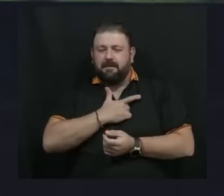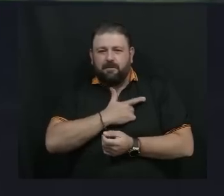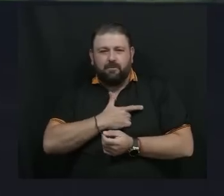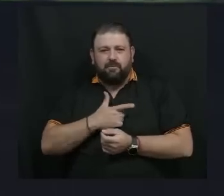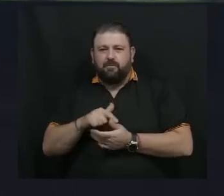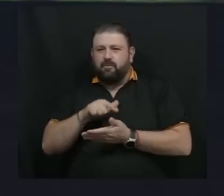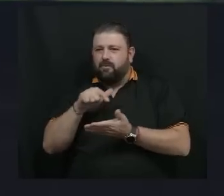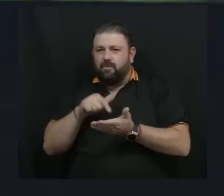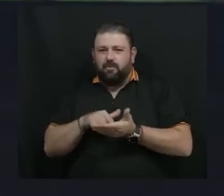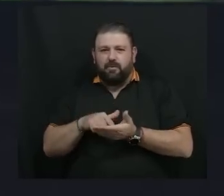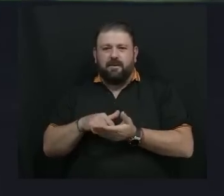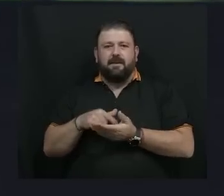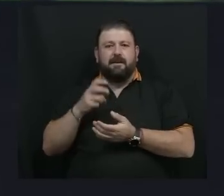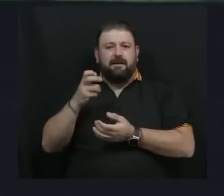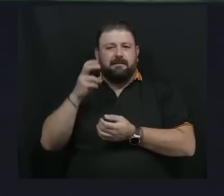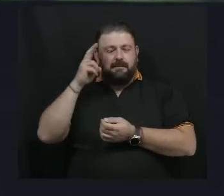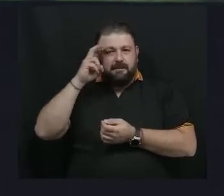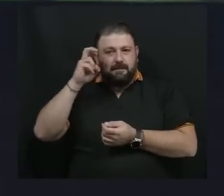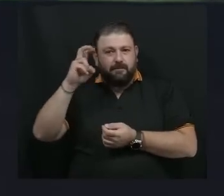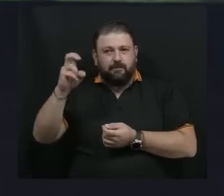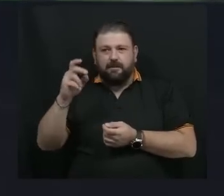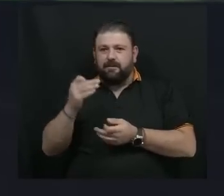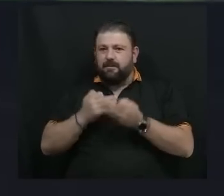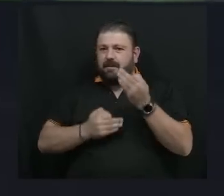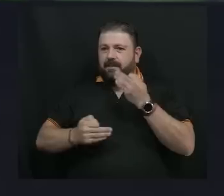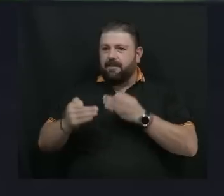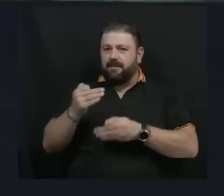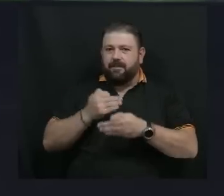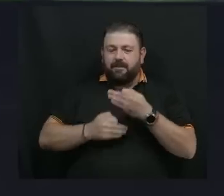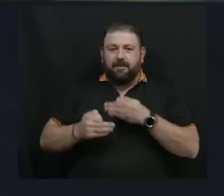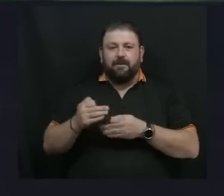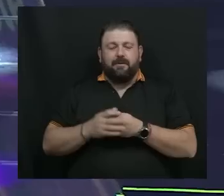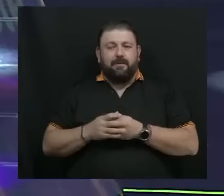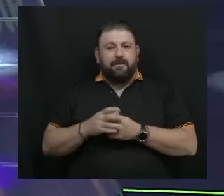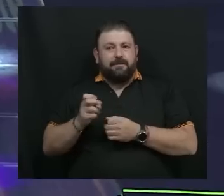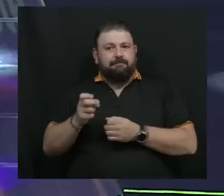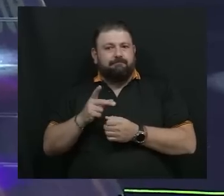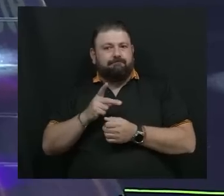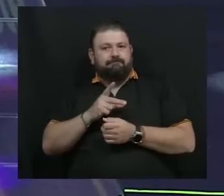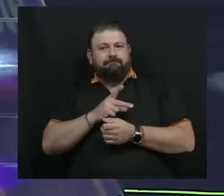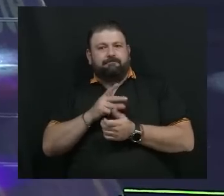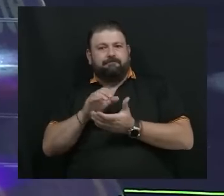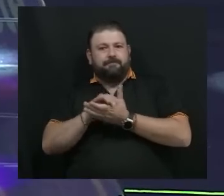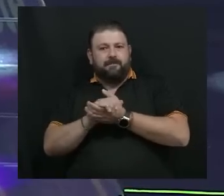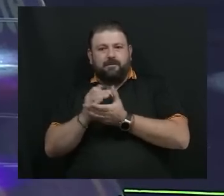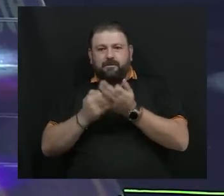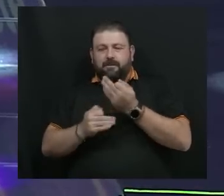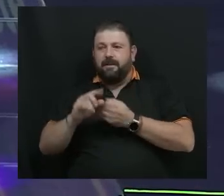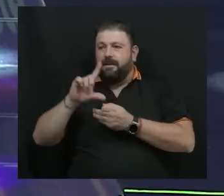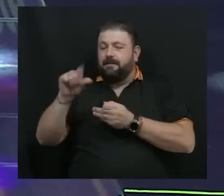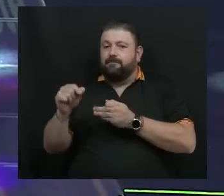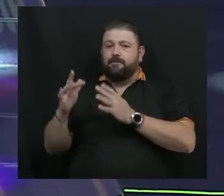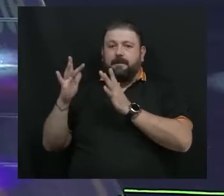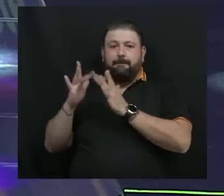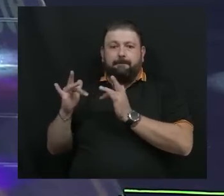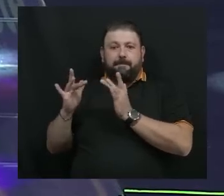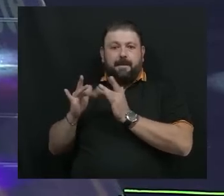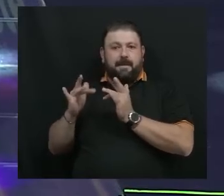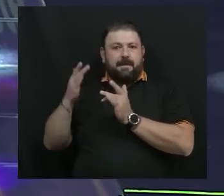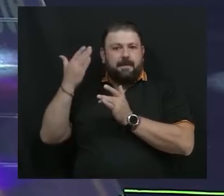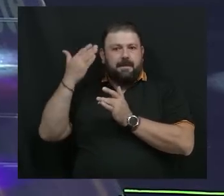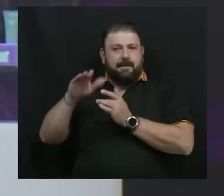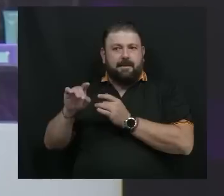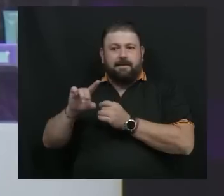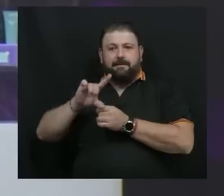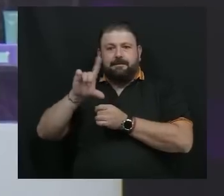Israel, el sueño de mi esposo, ahorita que acabamos de llegar de Egipto, París, después de la pandemia, fue una